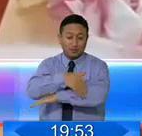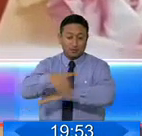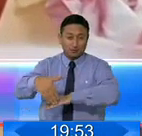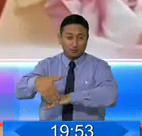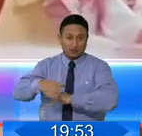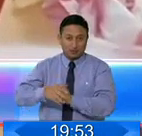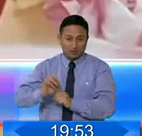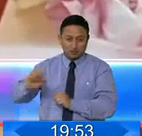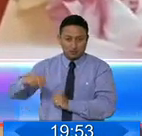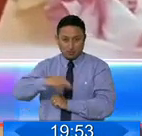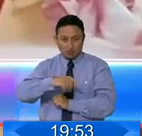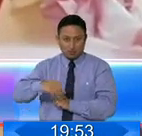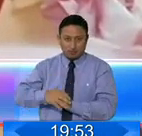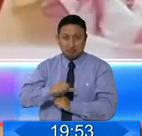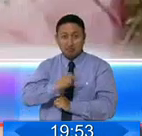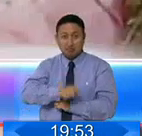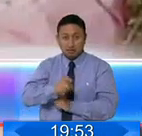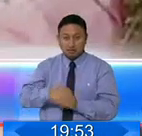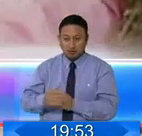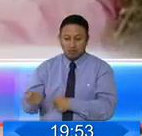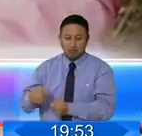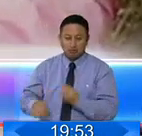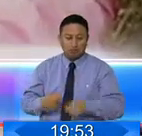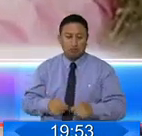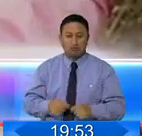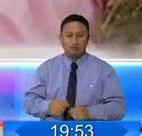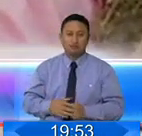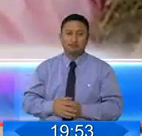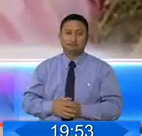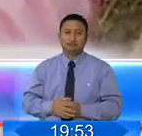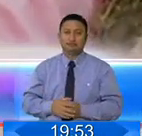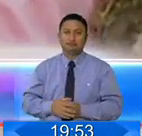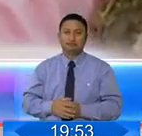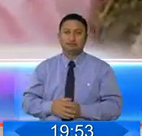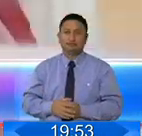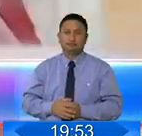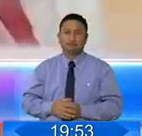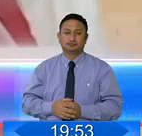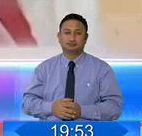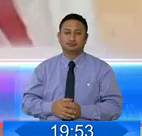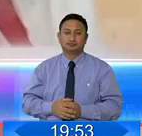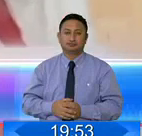esta ciudadela con otros ciudadanos aledaños a este mismo sector.